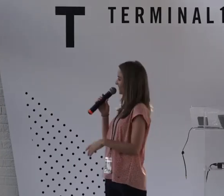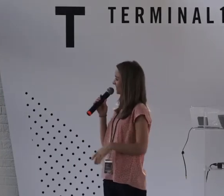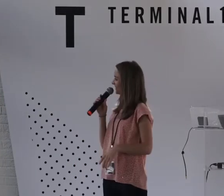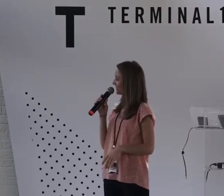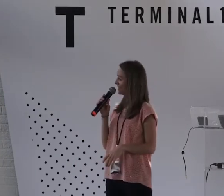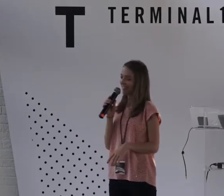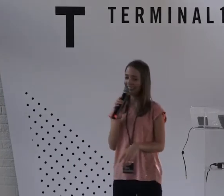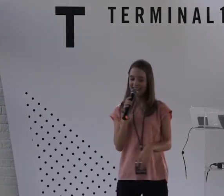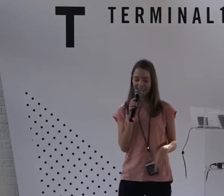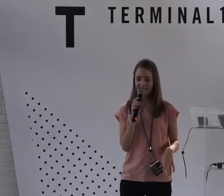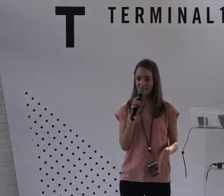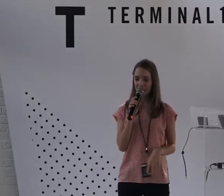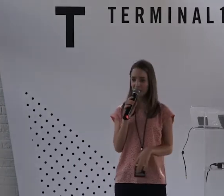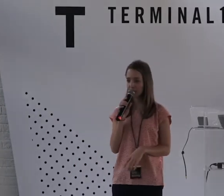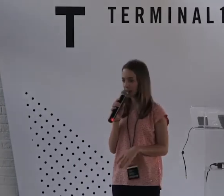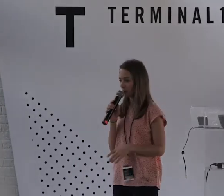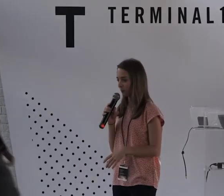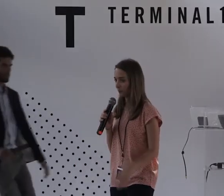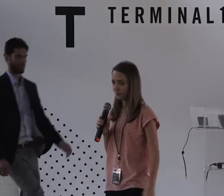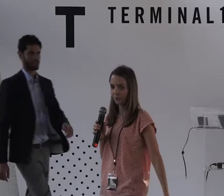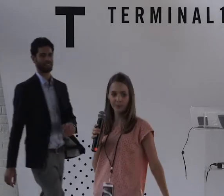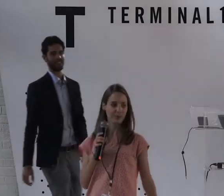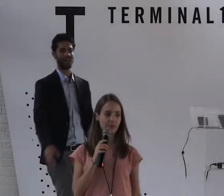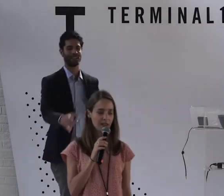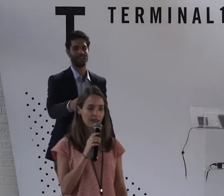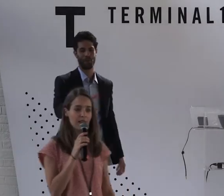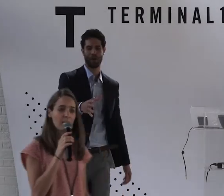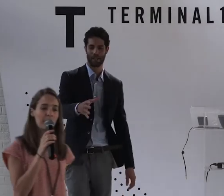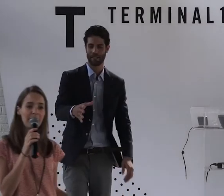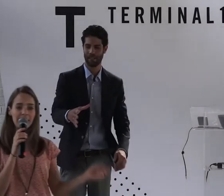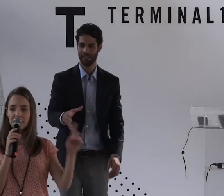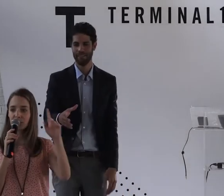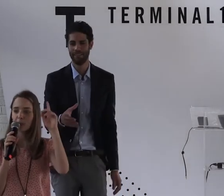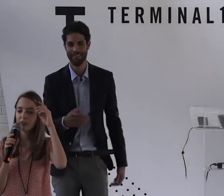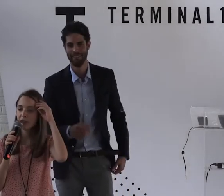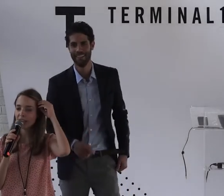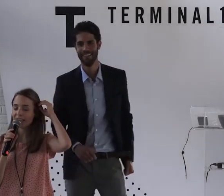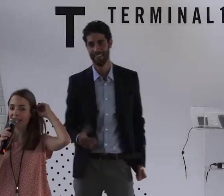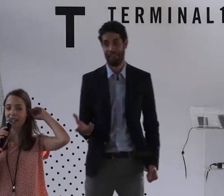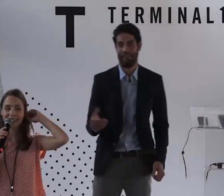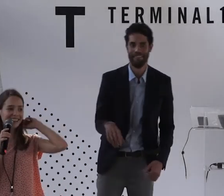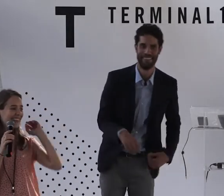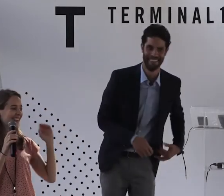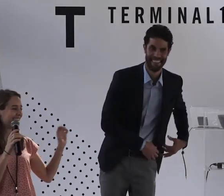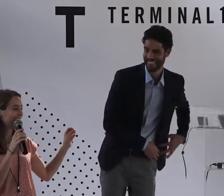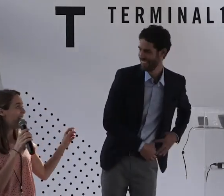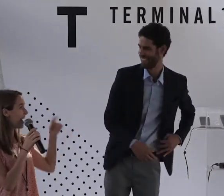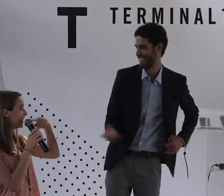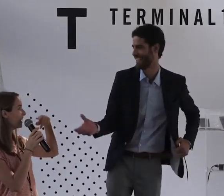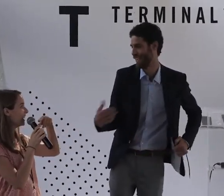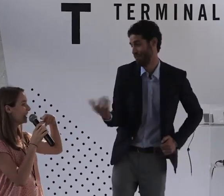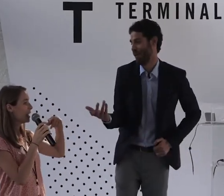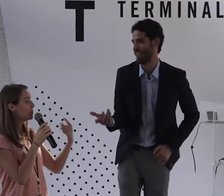¿Diego? ¿Quién tiene alguna pregunta? Sí, ahora sí, les puedo hablar. Les pido, por favor, que sean...